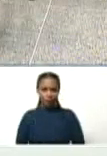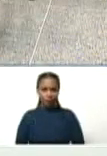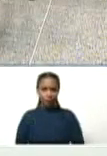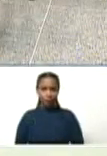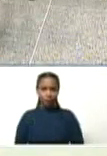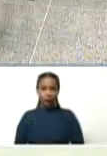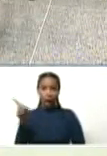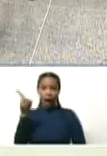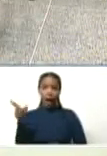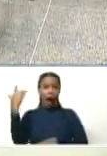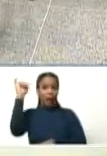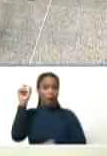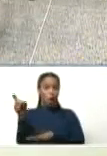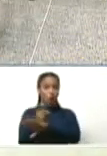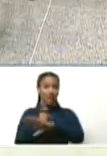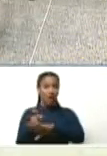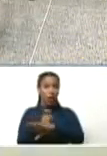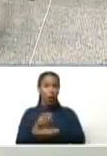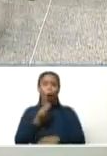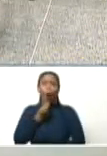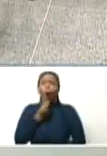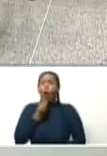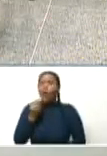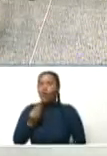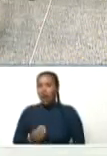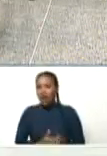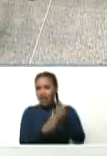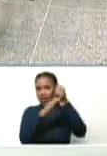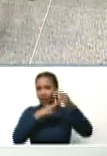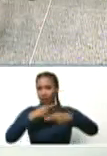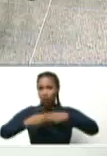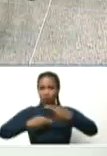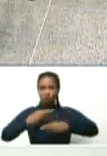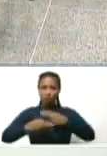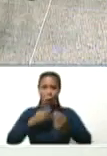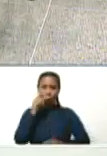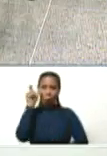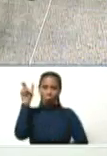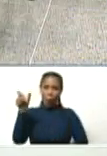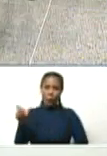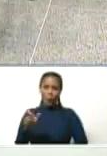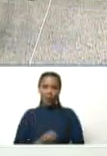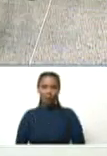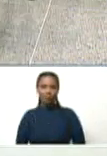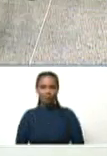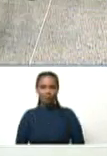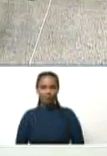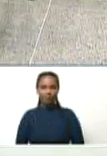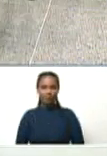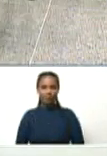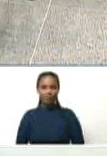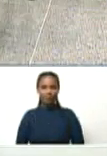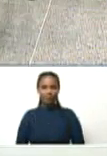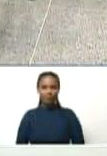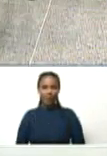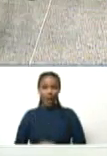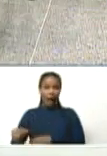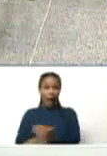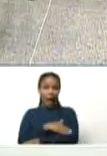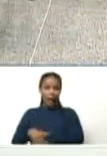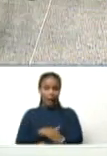Allá está el gobernador, joven líder revolucionario, José Alejandro Terán, en la avenida